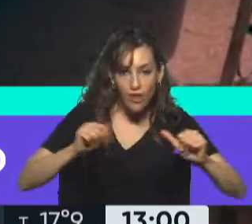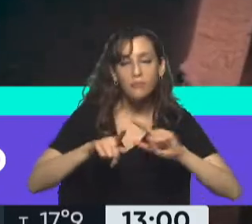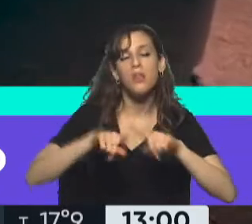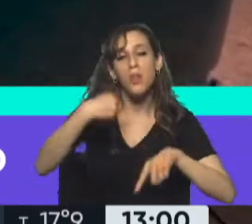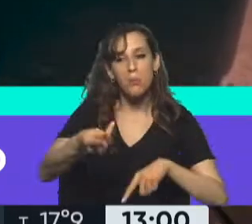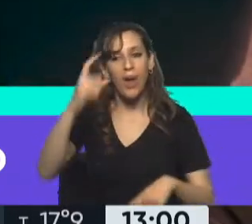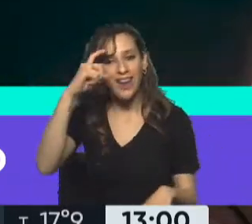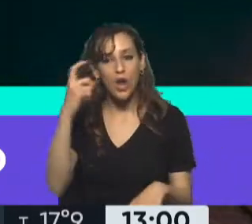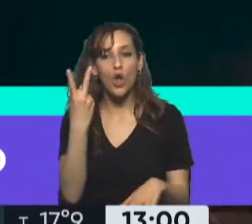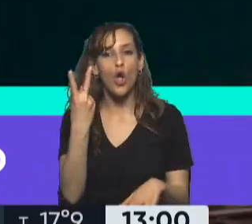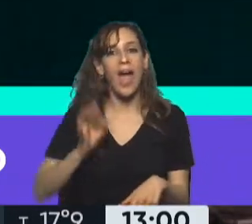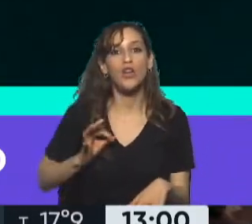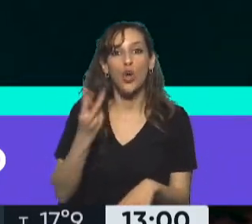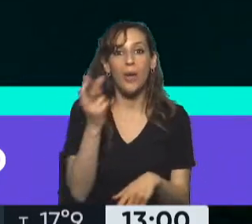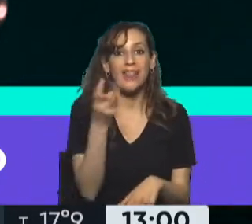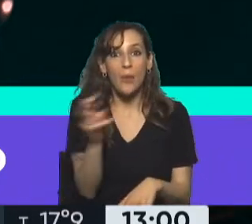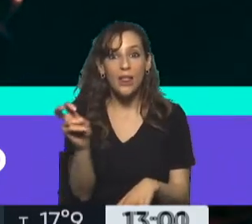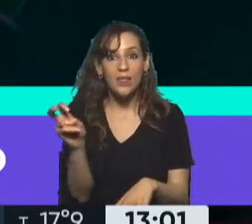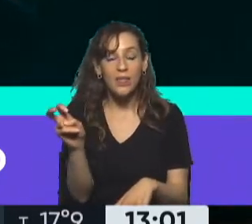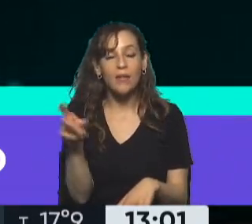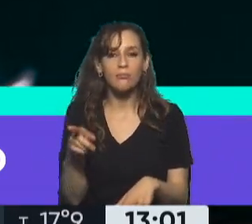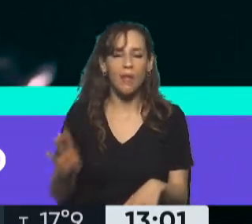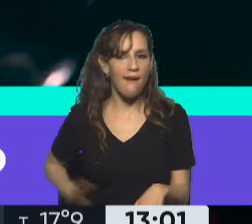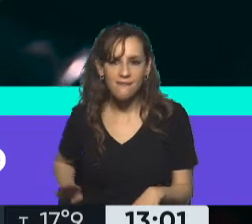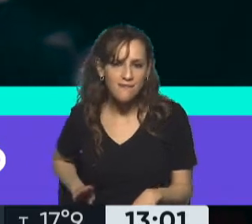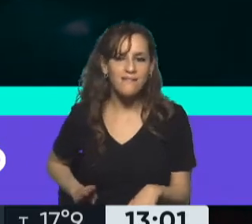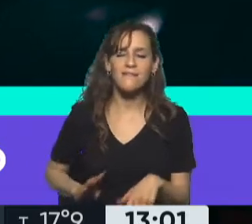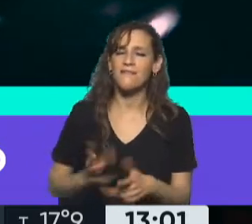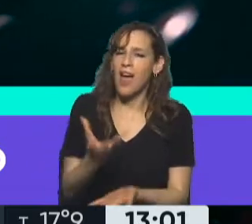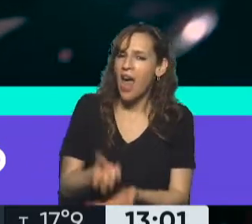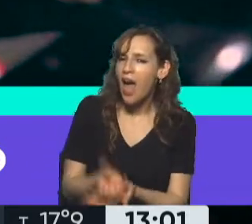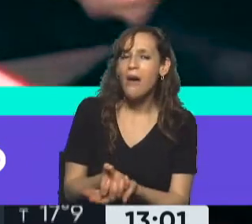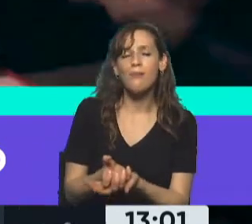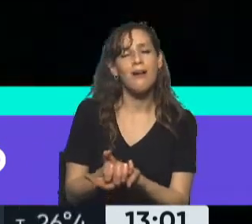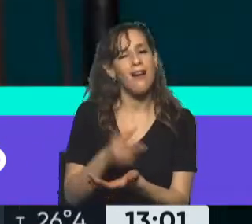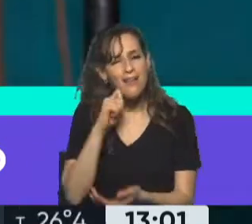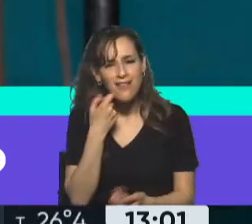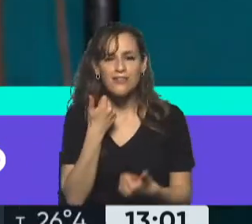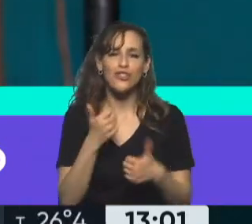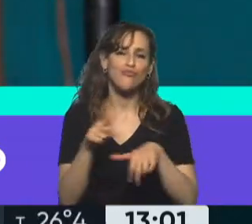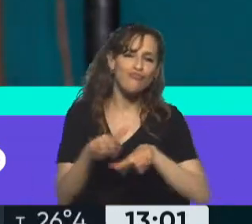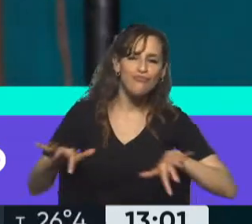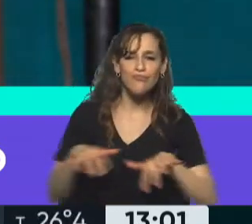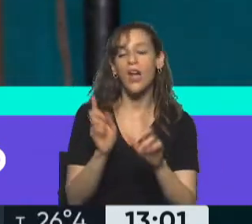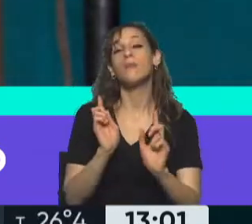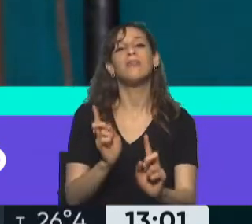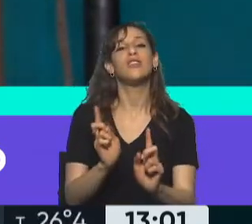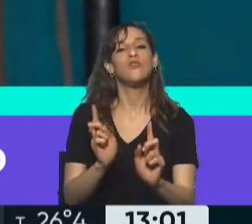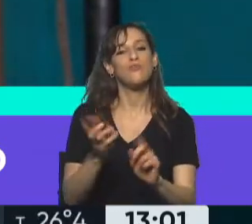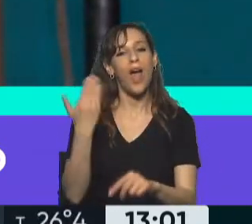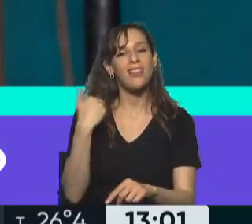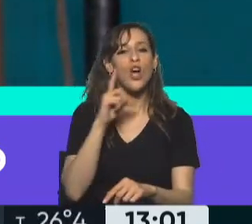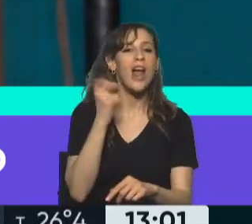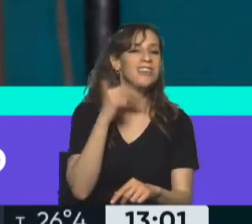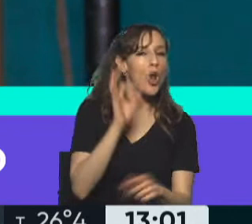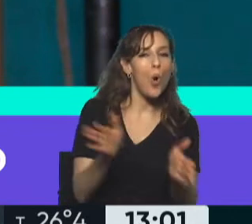2020. Y lo grabamos con muchas ganas, con un poco jugando a esas grabaciones que había hecho Colangelo con Hugo,